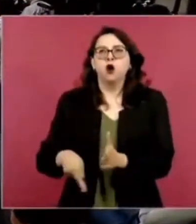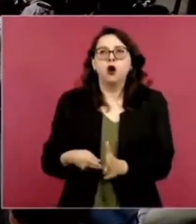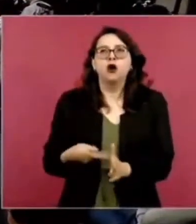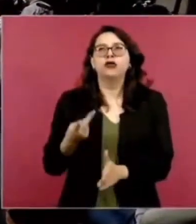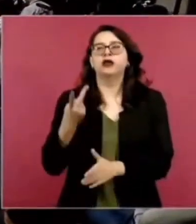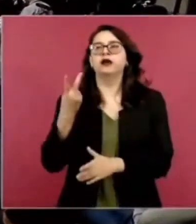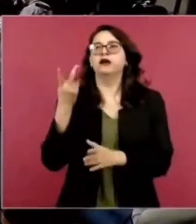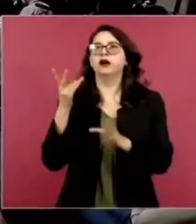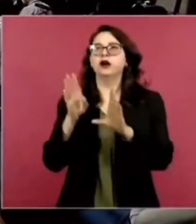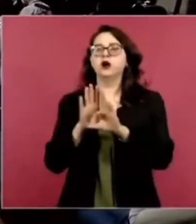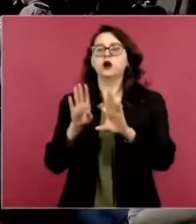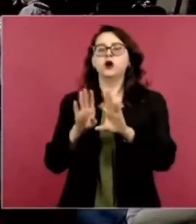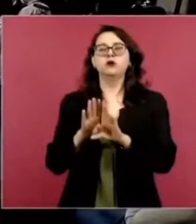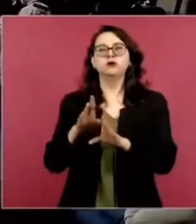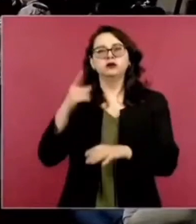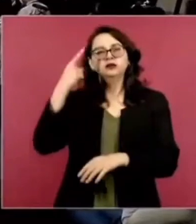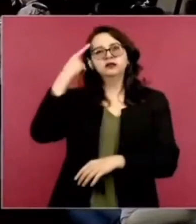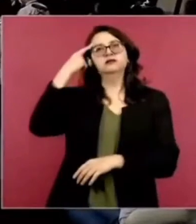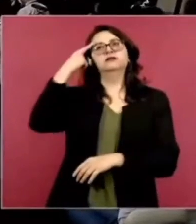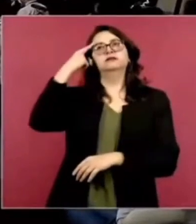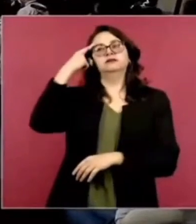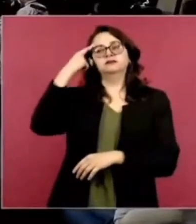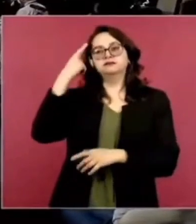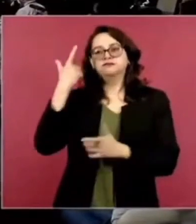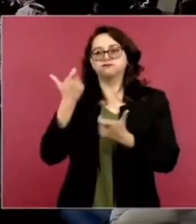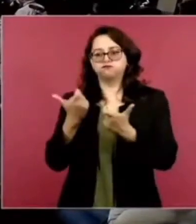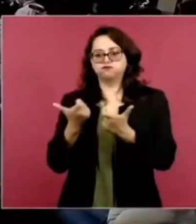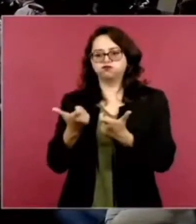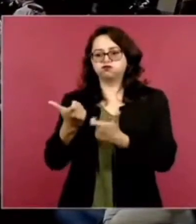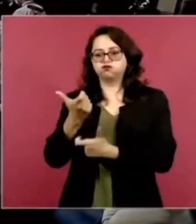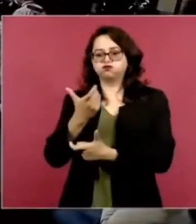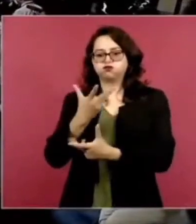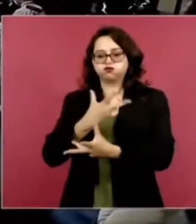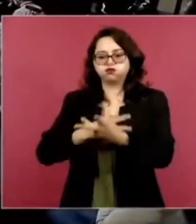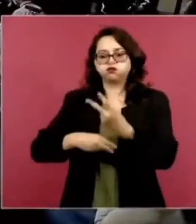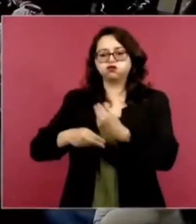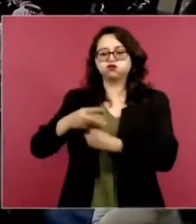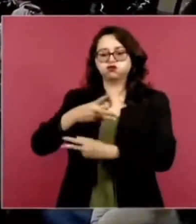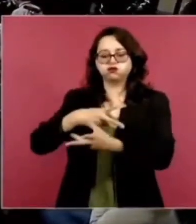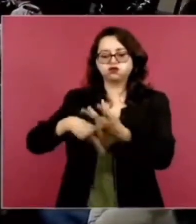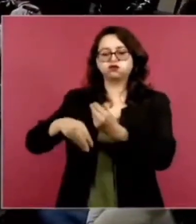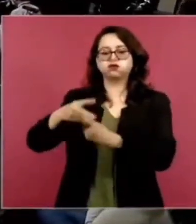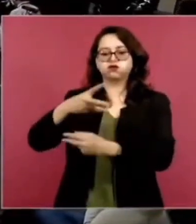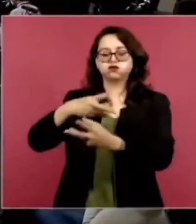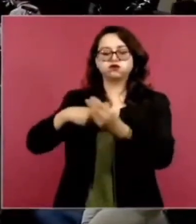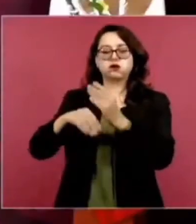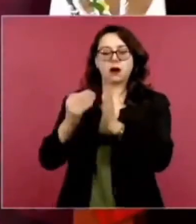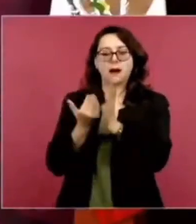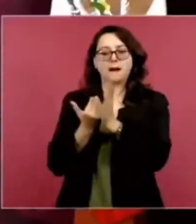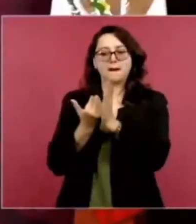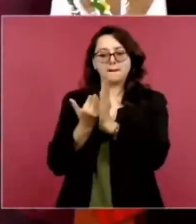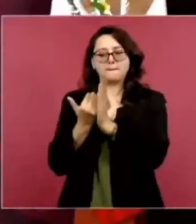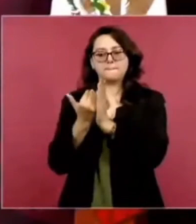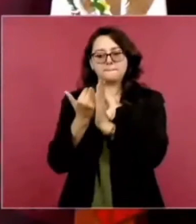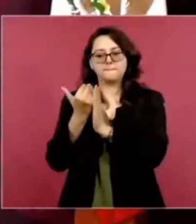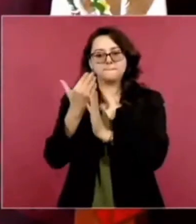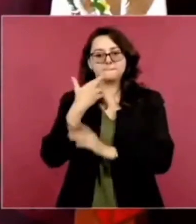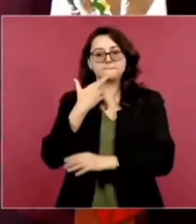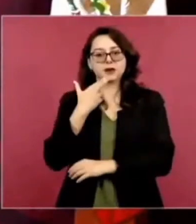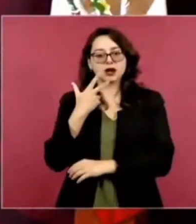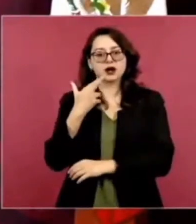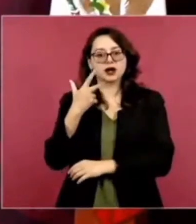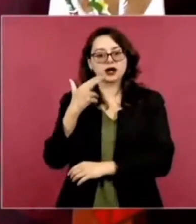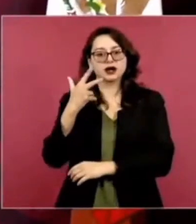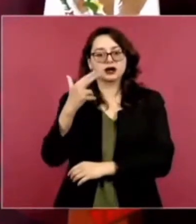remontar el problema económico y ya tenemos crecimiento económico y